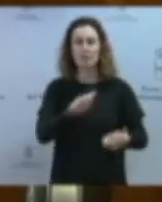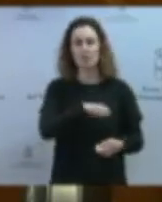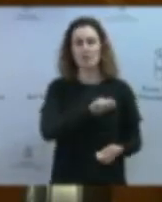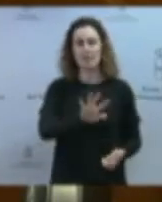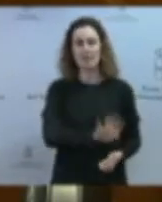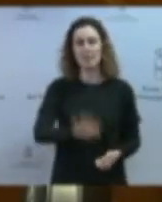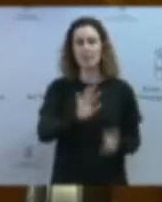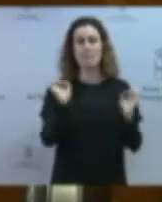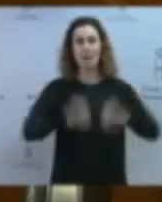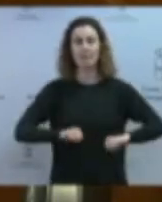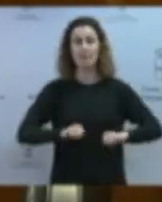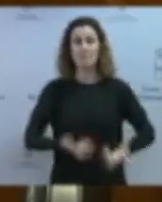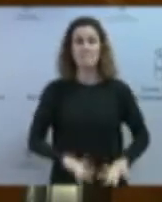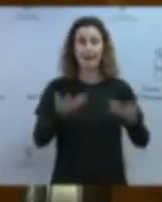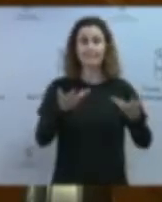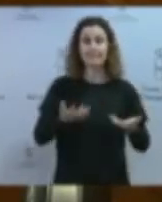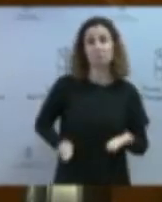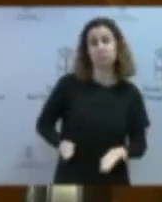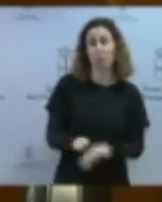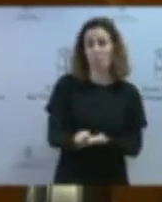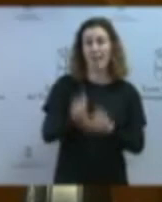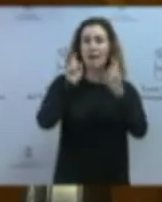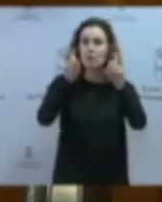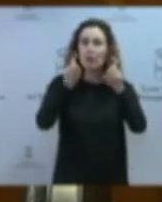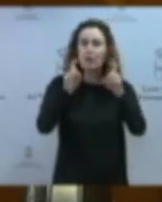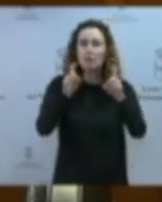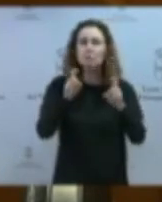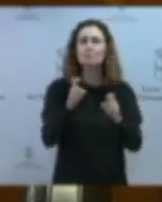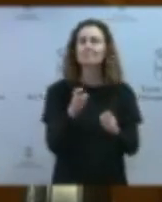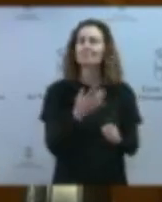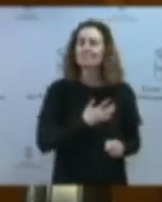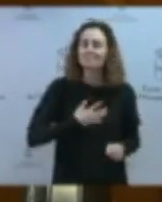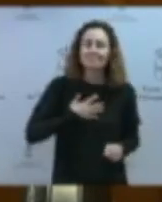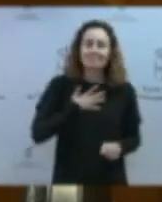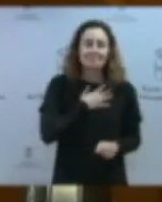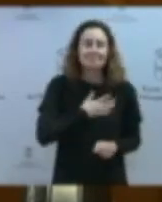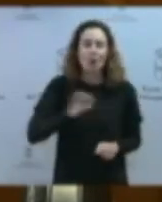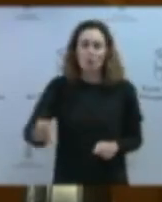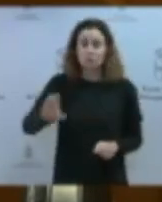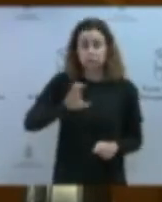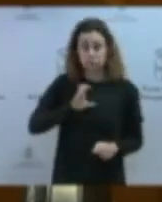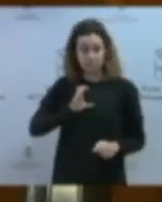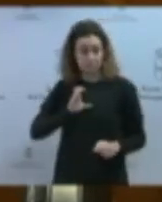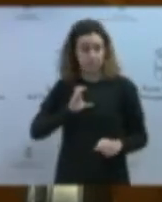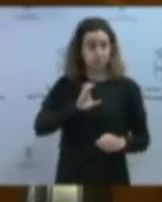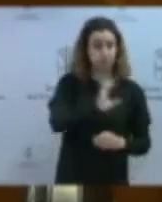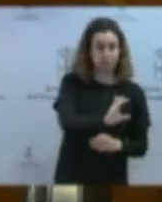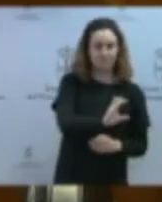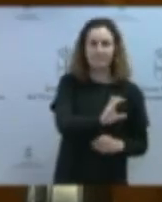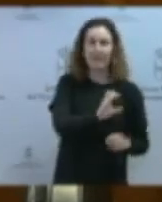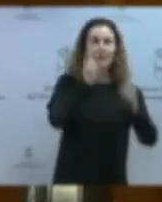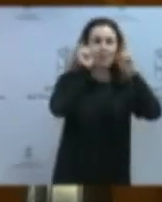invertir en educación, estaremos encantados de destinar todos esos recursos, no como otras comunidades que lo cogieron y lo dedicaron a otras cosas. Nosotros lo